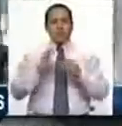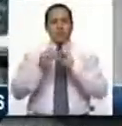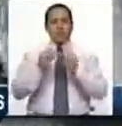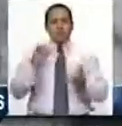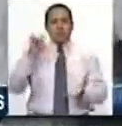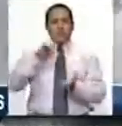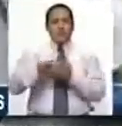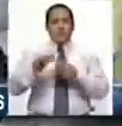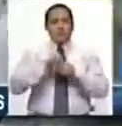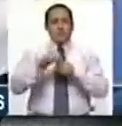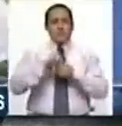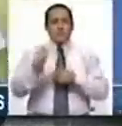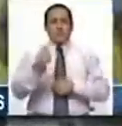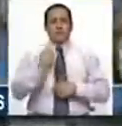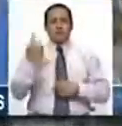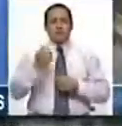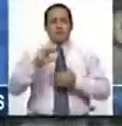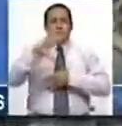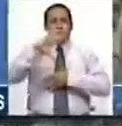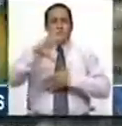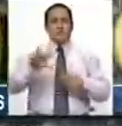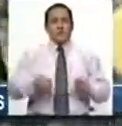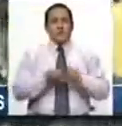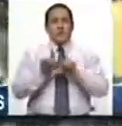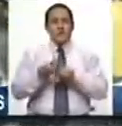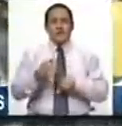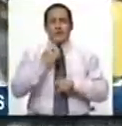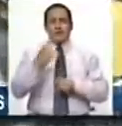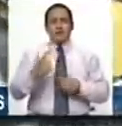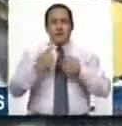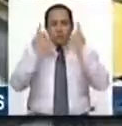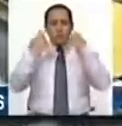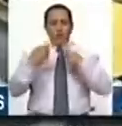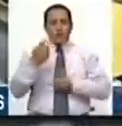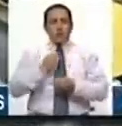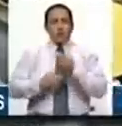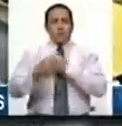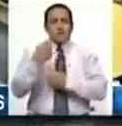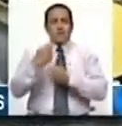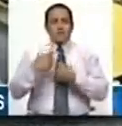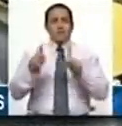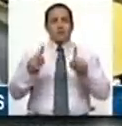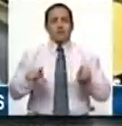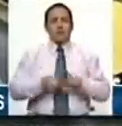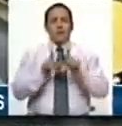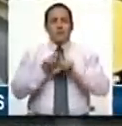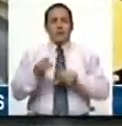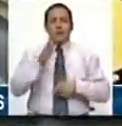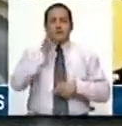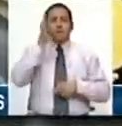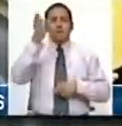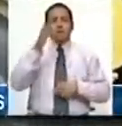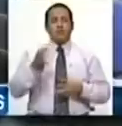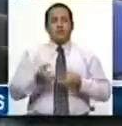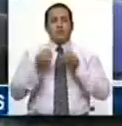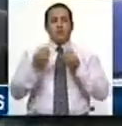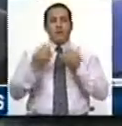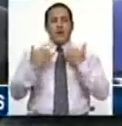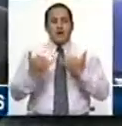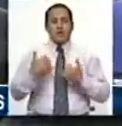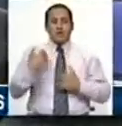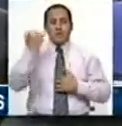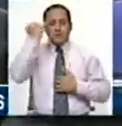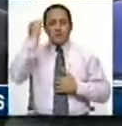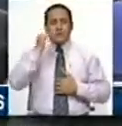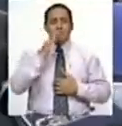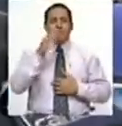entrenamiento para América Latina no solamente es un acuerdo comercial sino es una apuesta al futuro Porque la idea